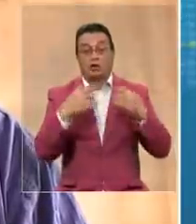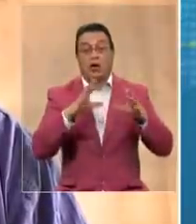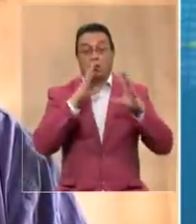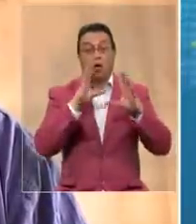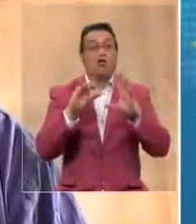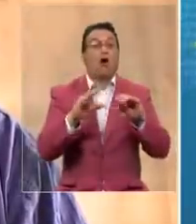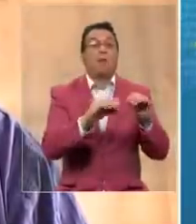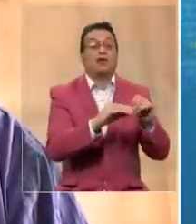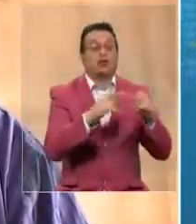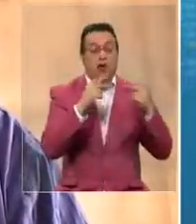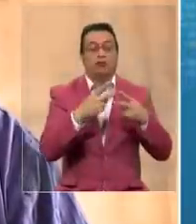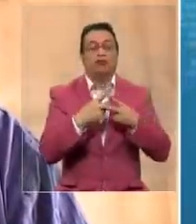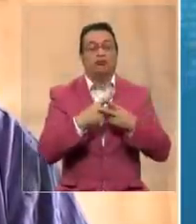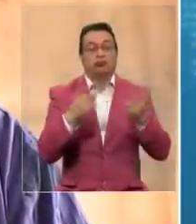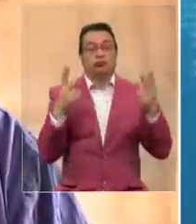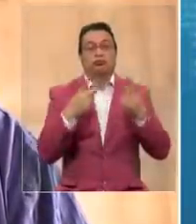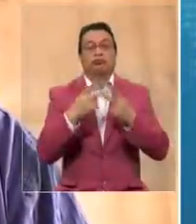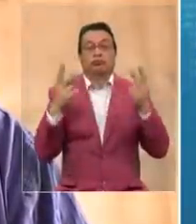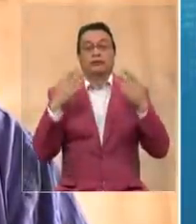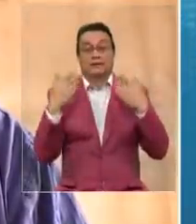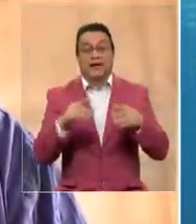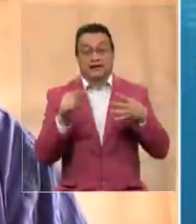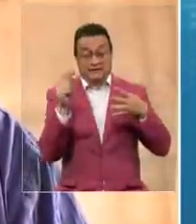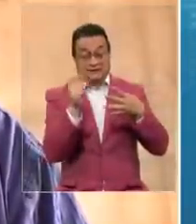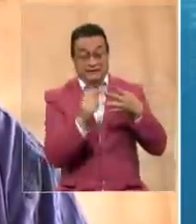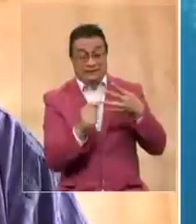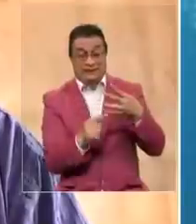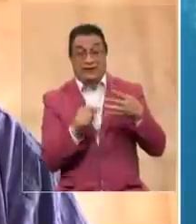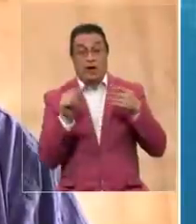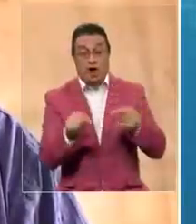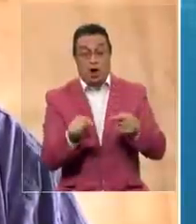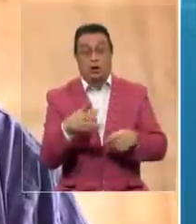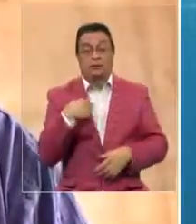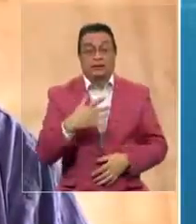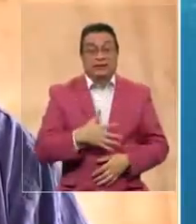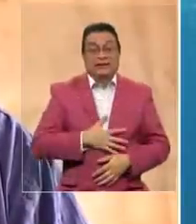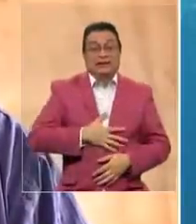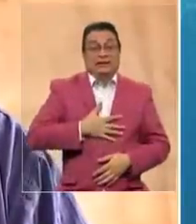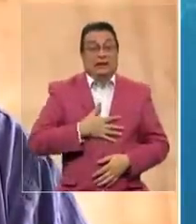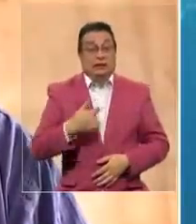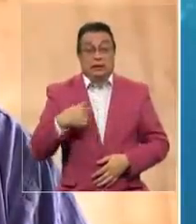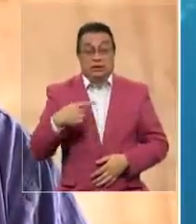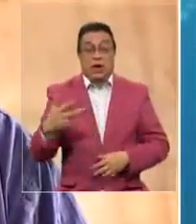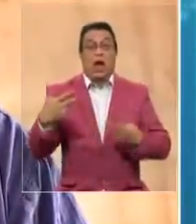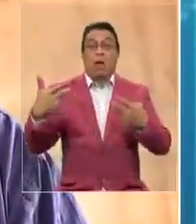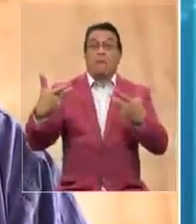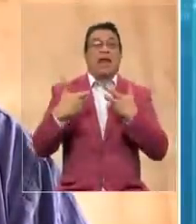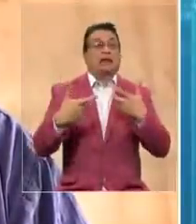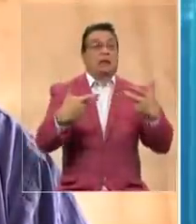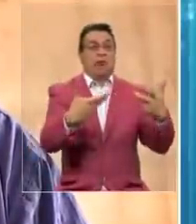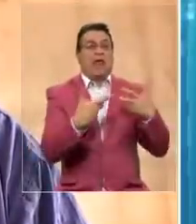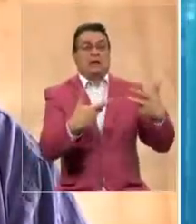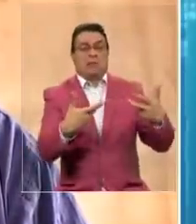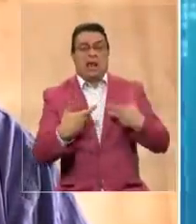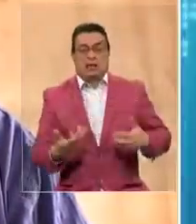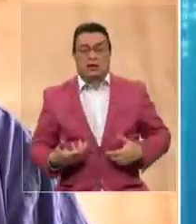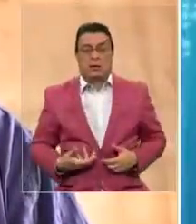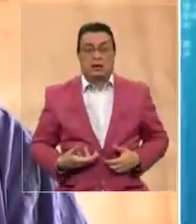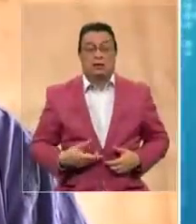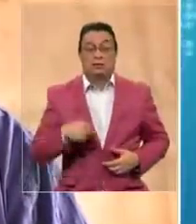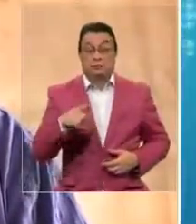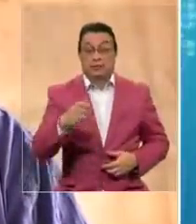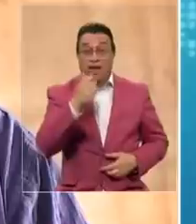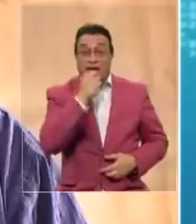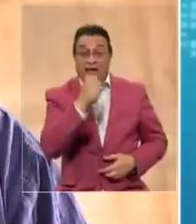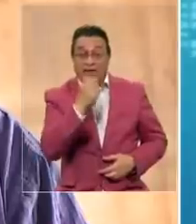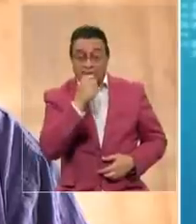comentarios suyos ya han sido publicados, ya es a través de esas cuentas donde hoy, dice, se siente totalmente amenazado. De hecho, esta